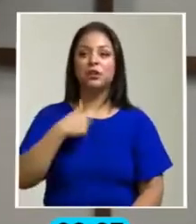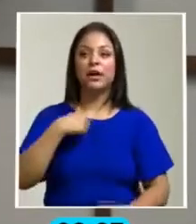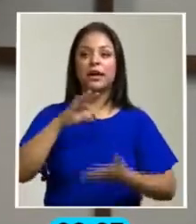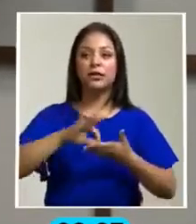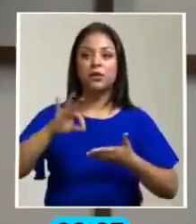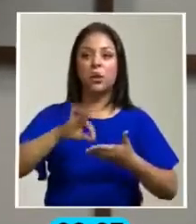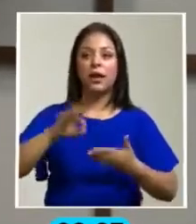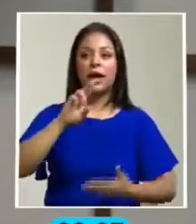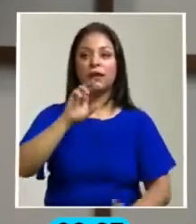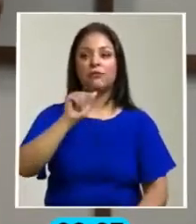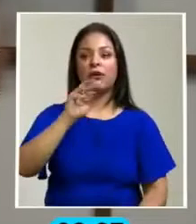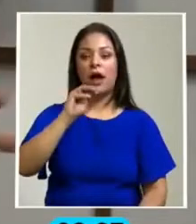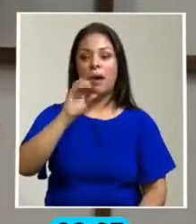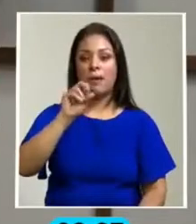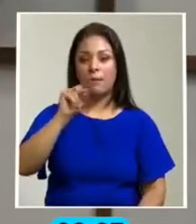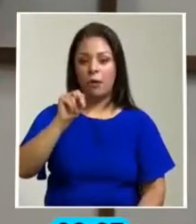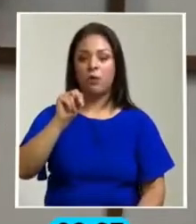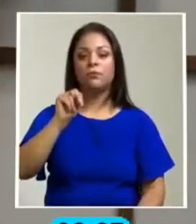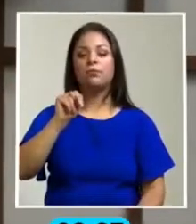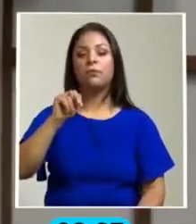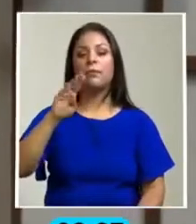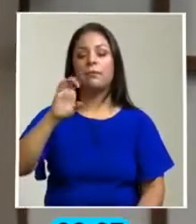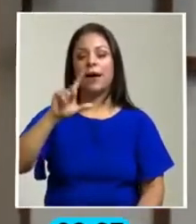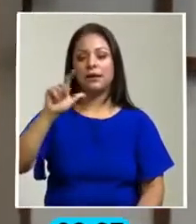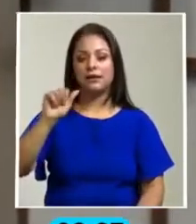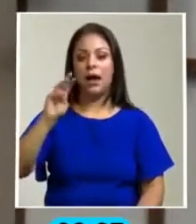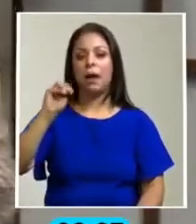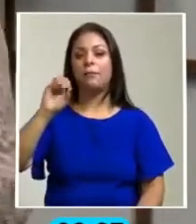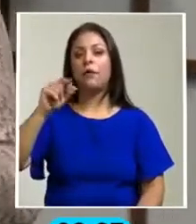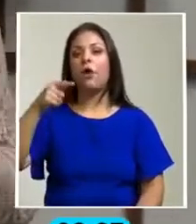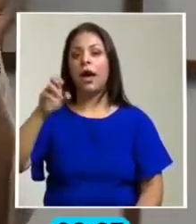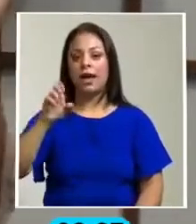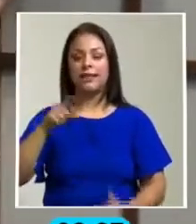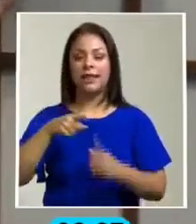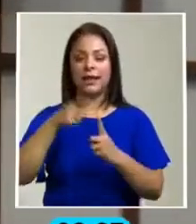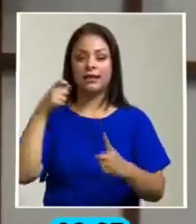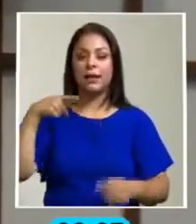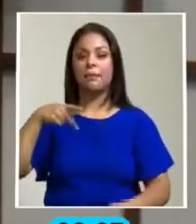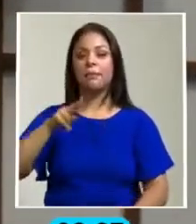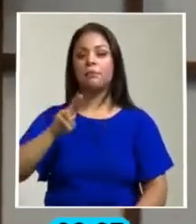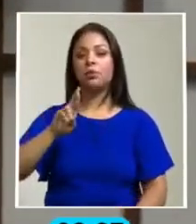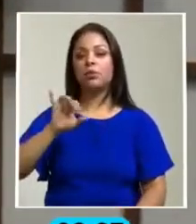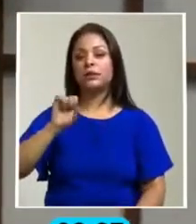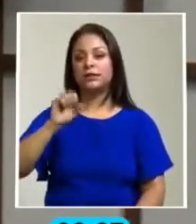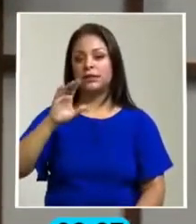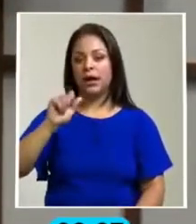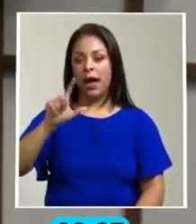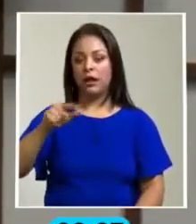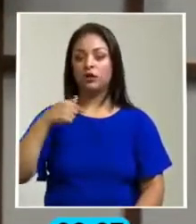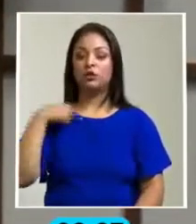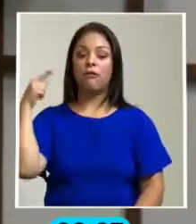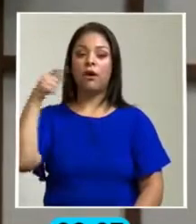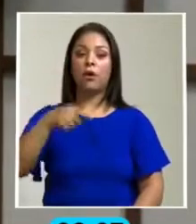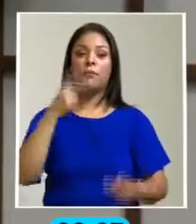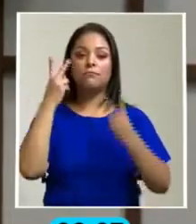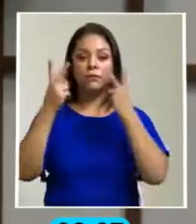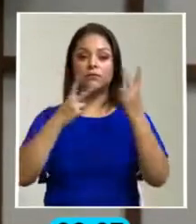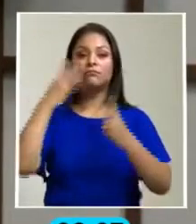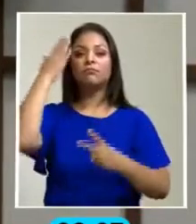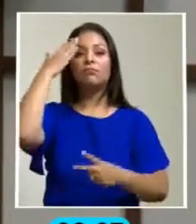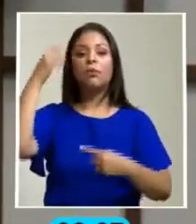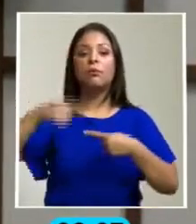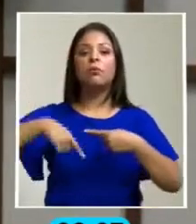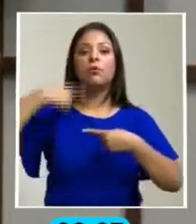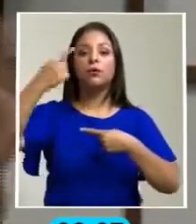Bedoya Monje de Puriscal y hoy vengo de visita porque la próxima semana se celebra algo